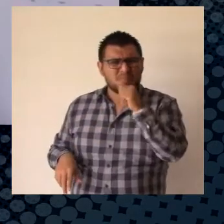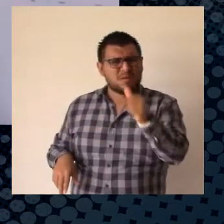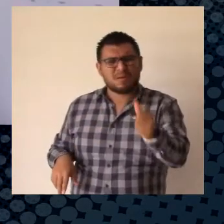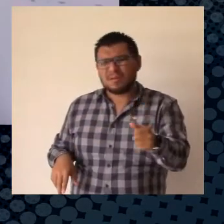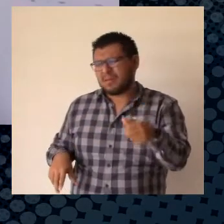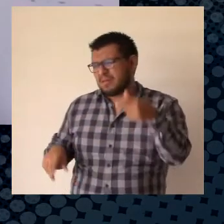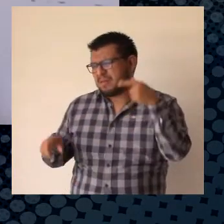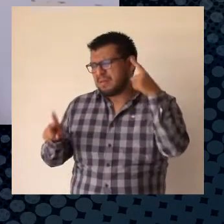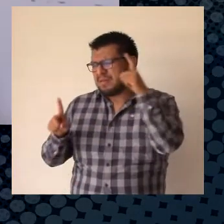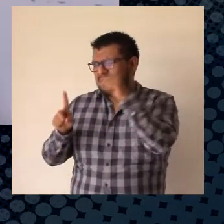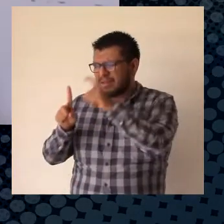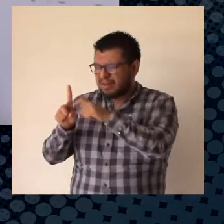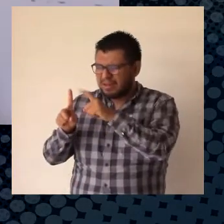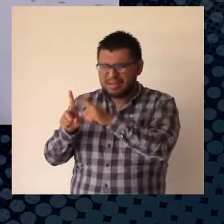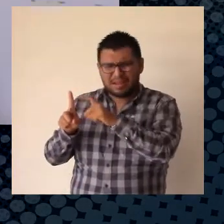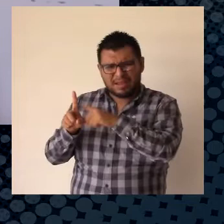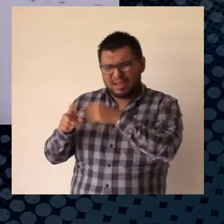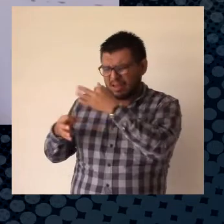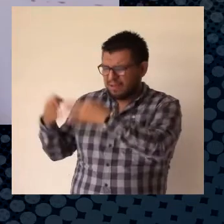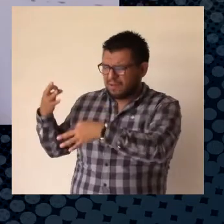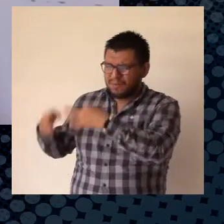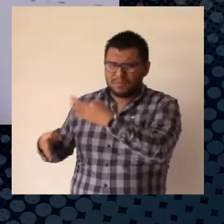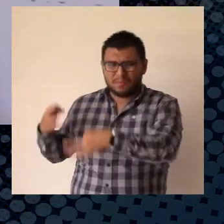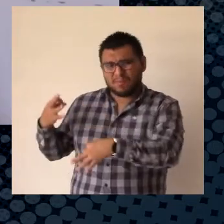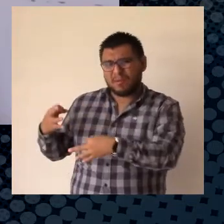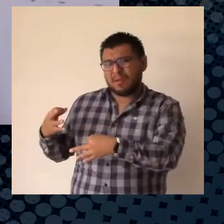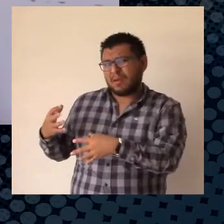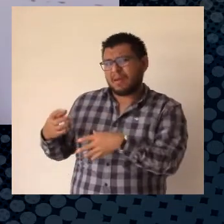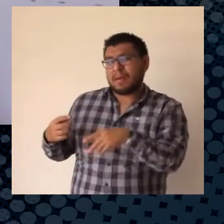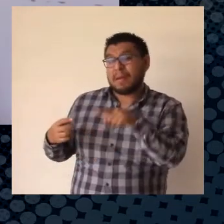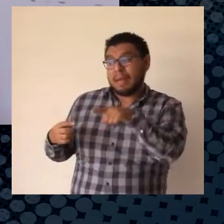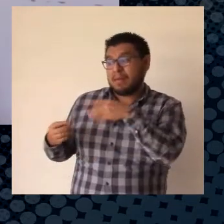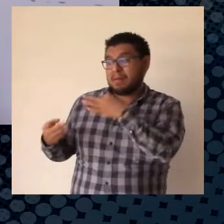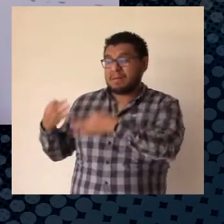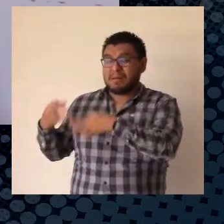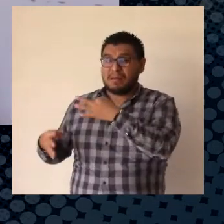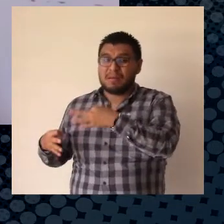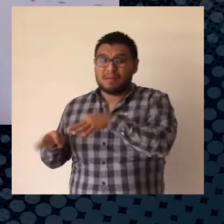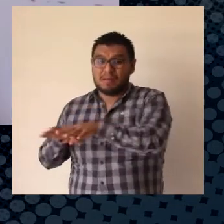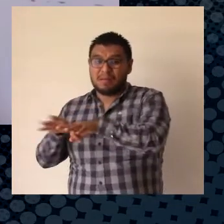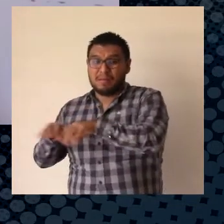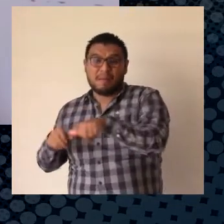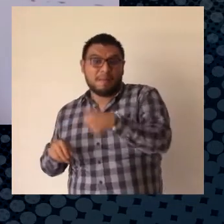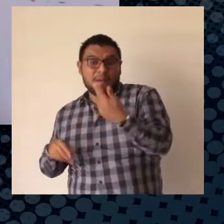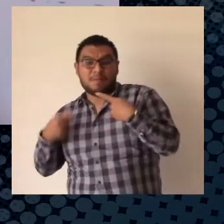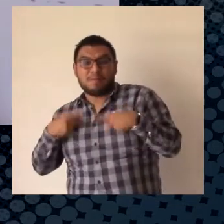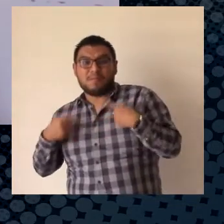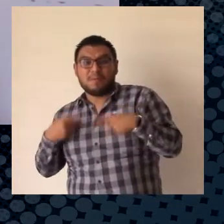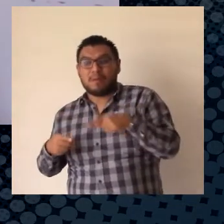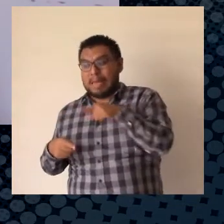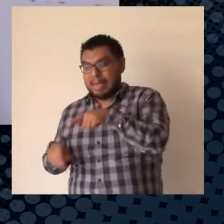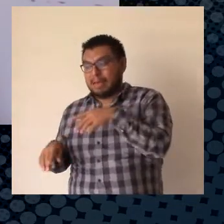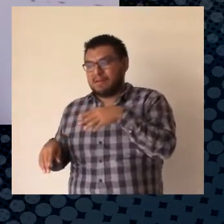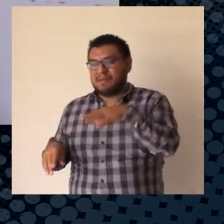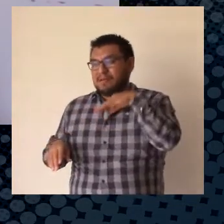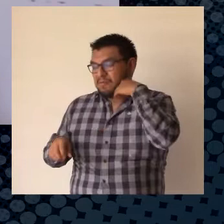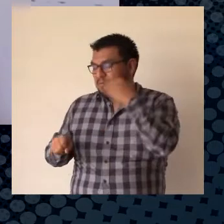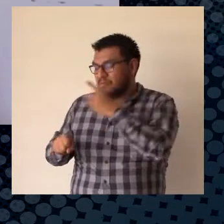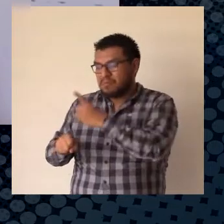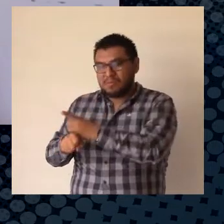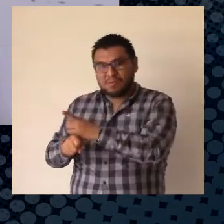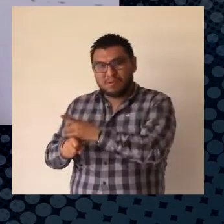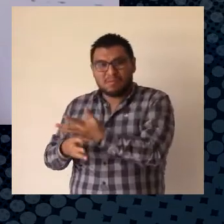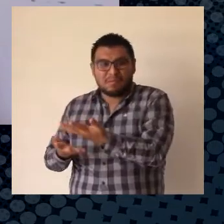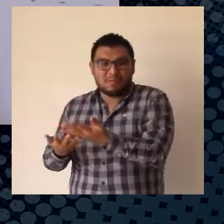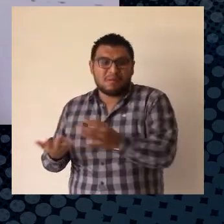al criado porque no está trabajando para ti, está trabajando para el otro. De modo que él es responsable al otro.